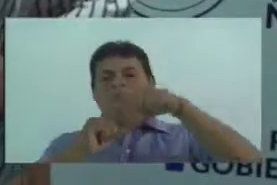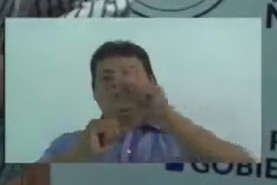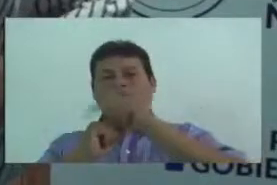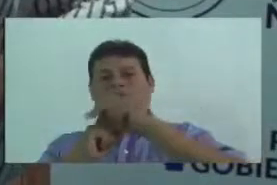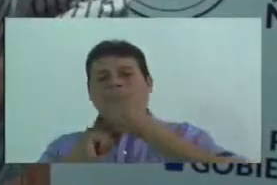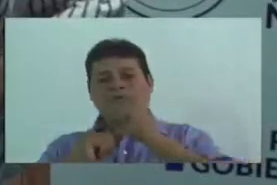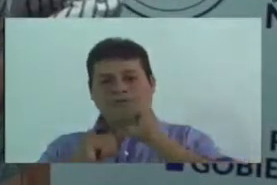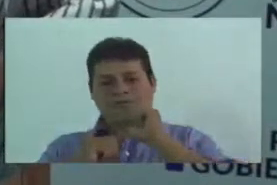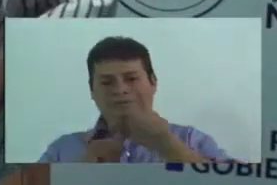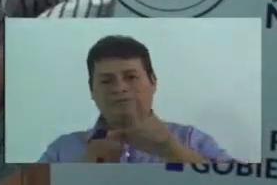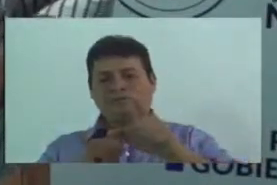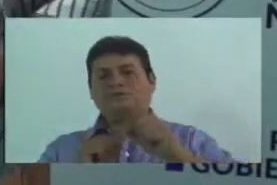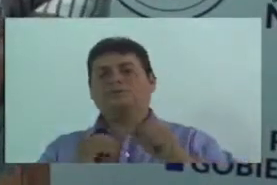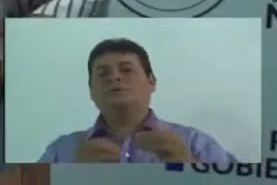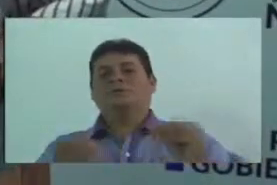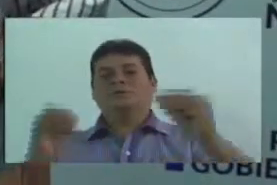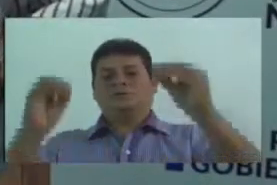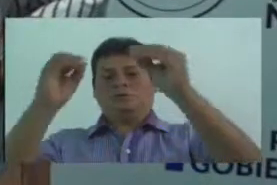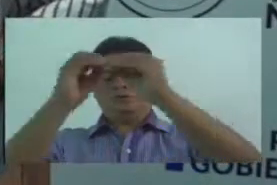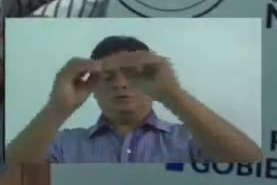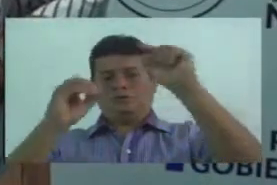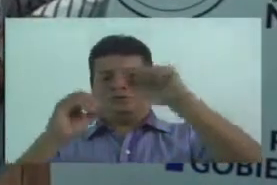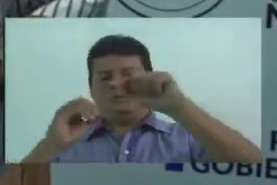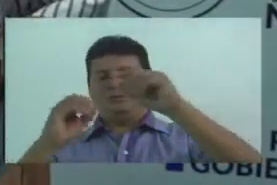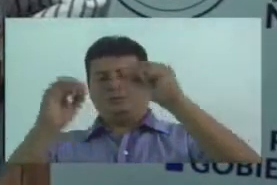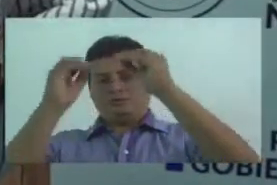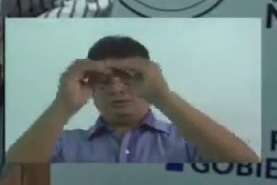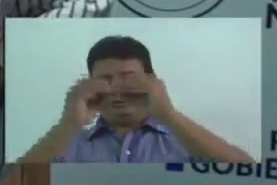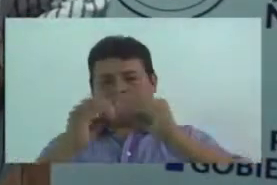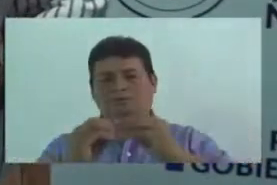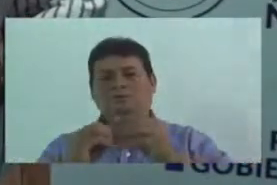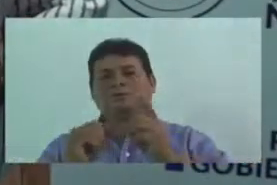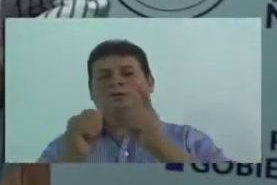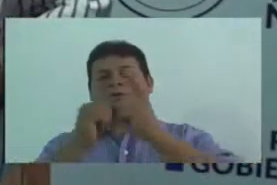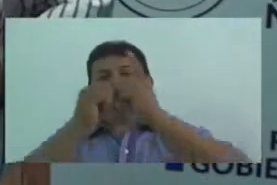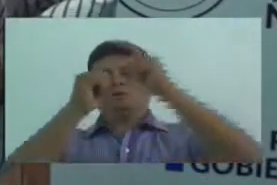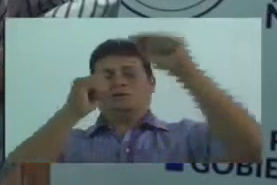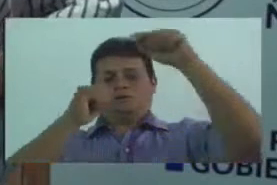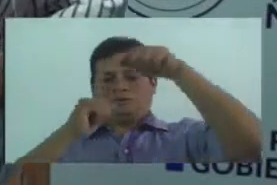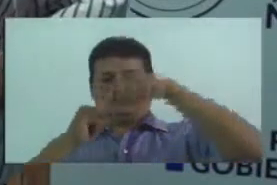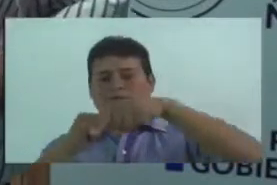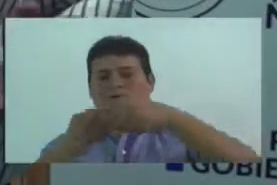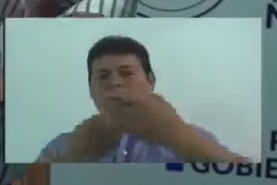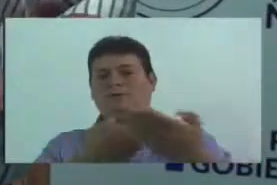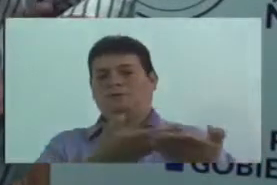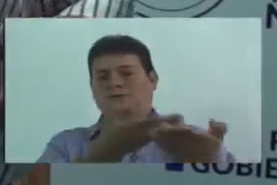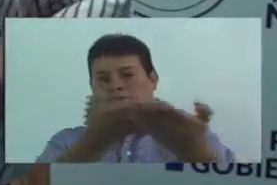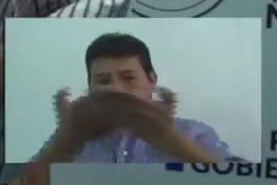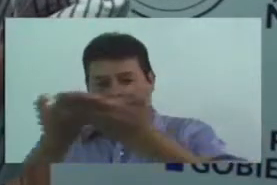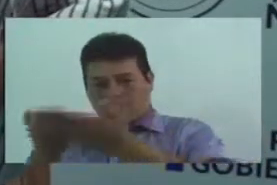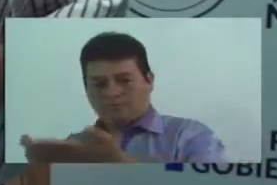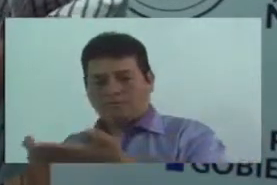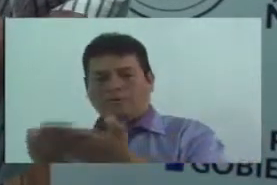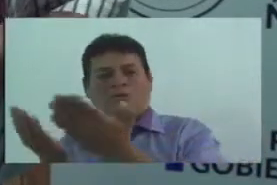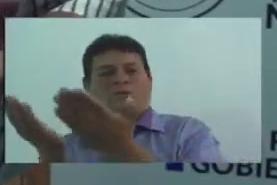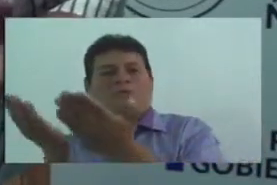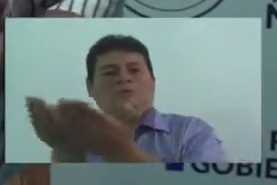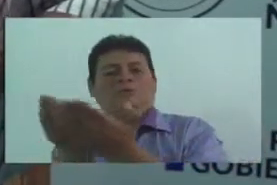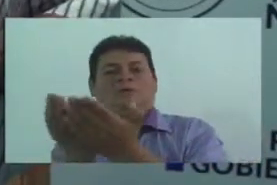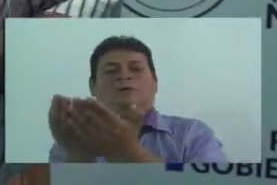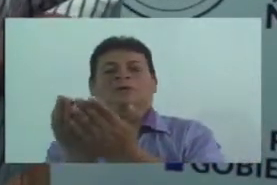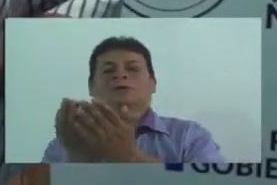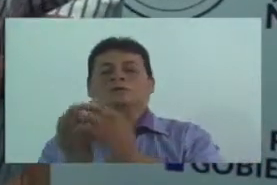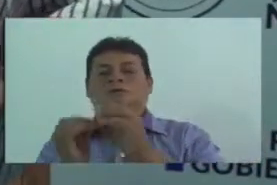profesor Víctor Ríos Vázquez, profesor de matemática. Vamos a desarrollar un contenido que ya conocemos, ángulos.